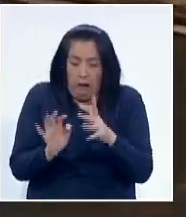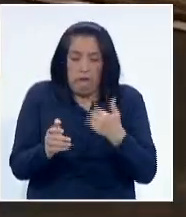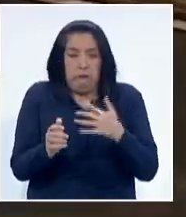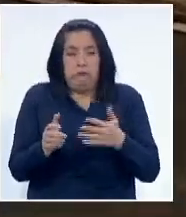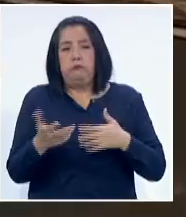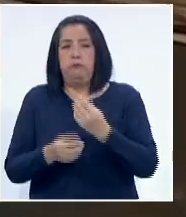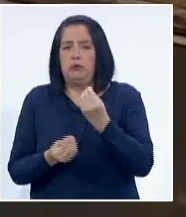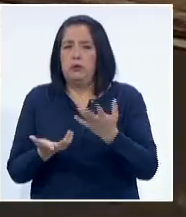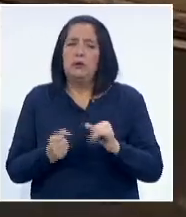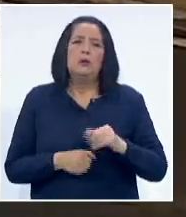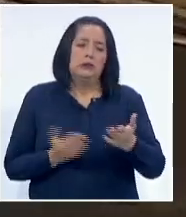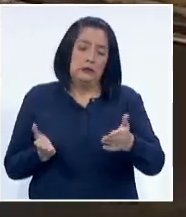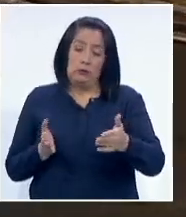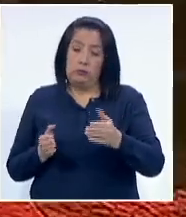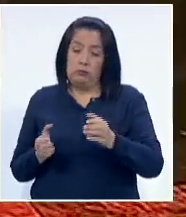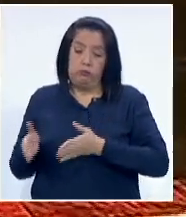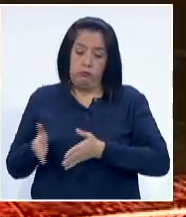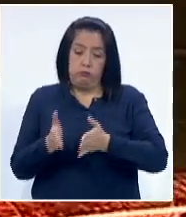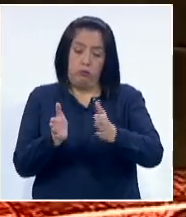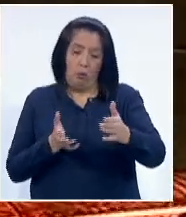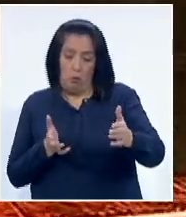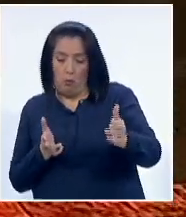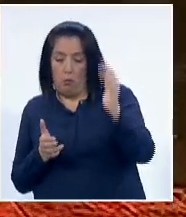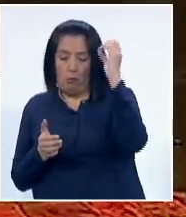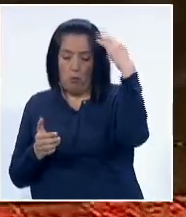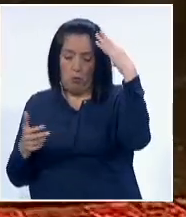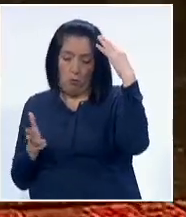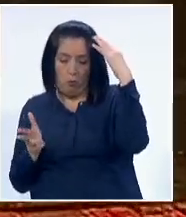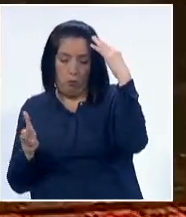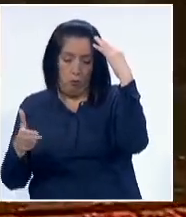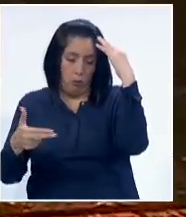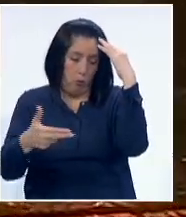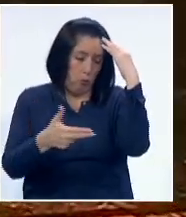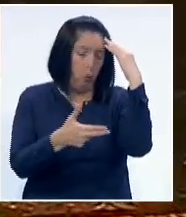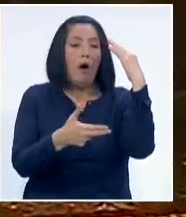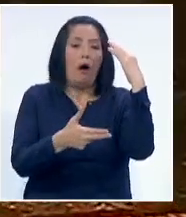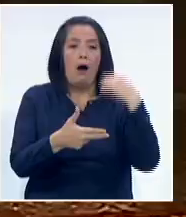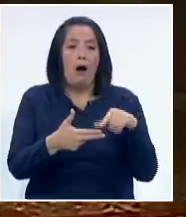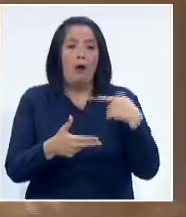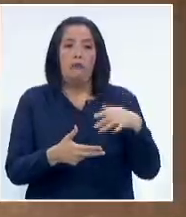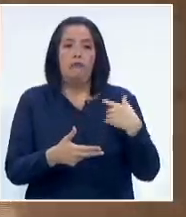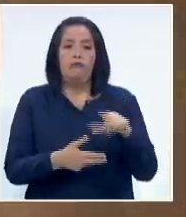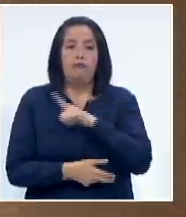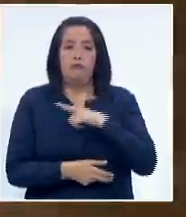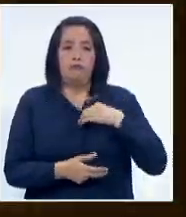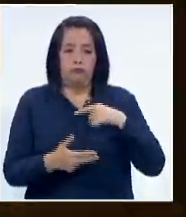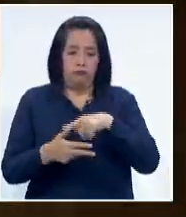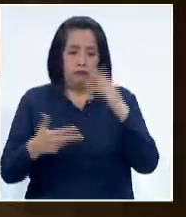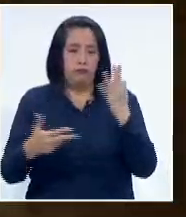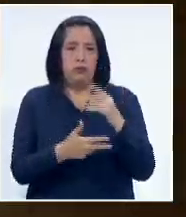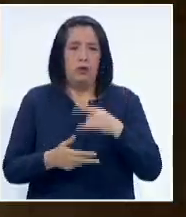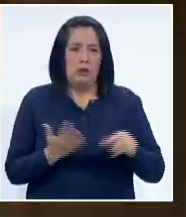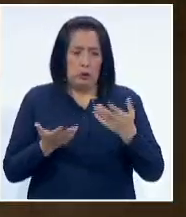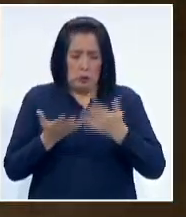al ingresar a una de las curvas del trébol de la Panamericana Norte, que da acceso a la avenida Universitaria en Los Olivos. Sus herramientas